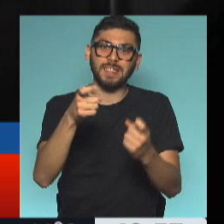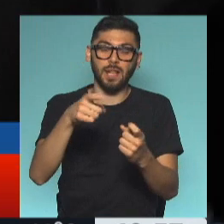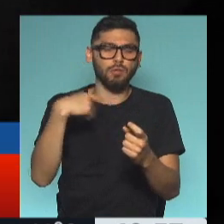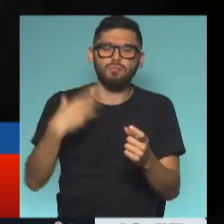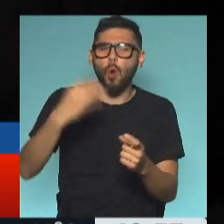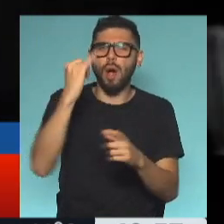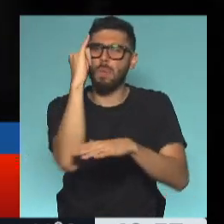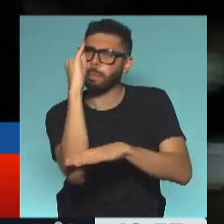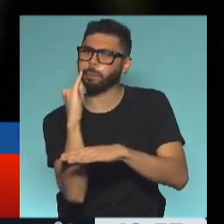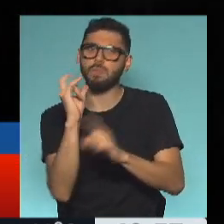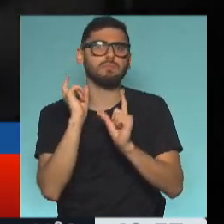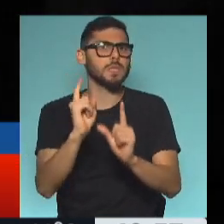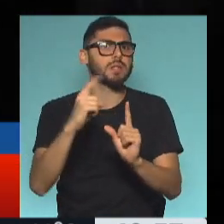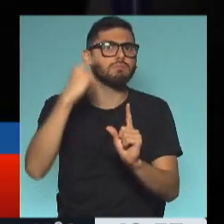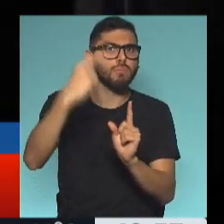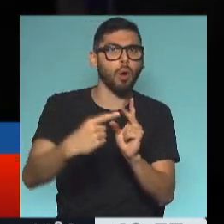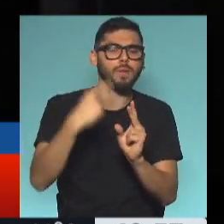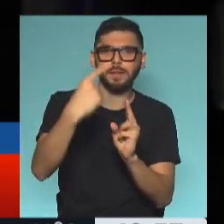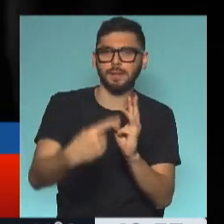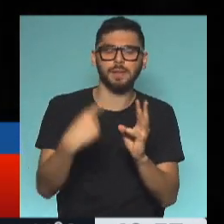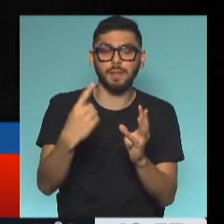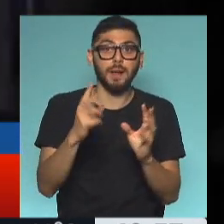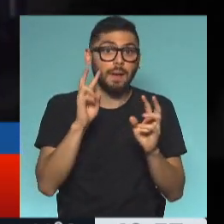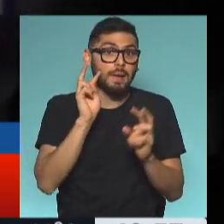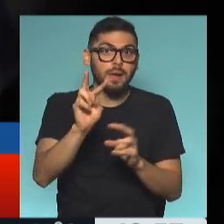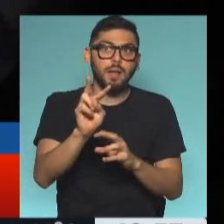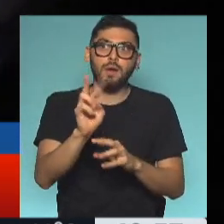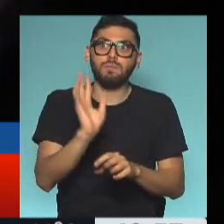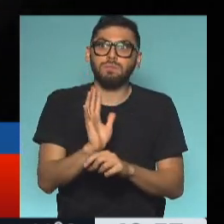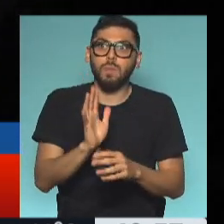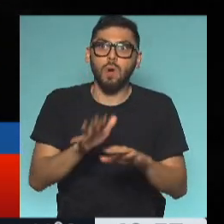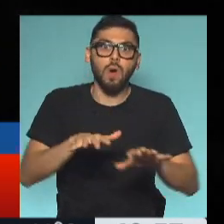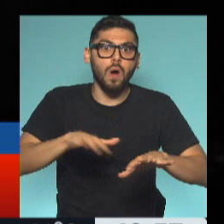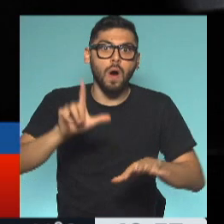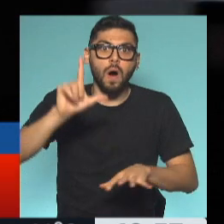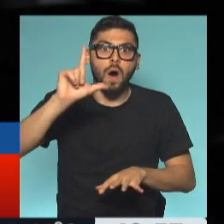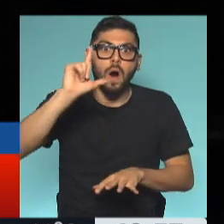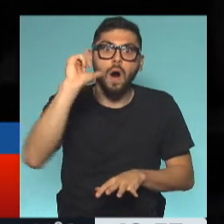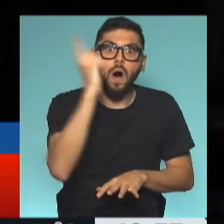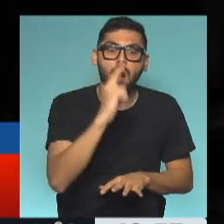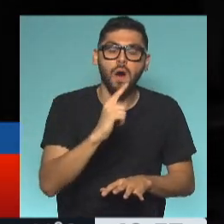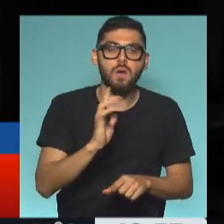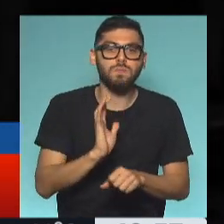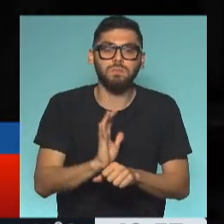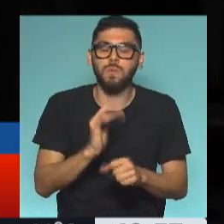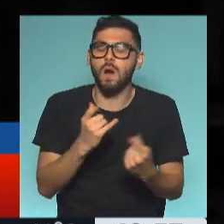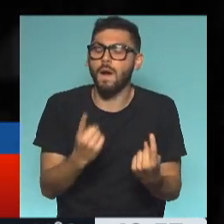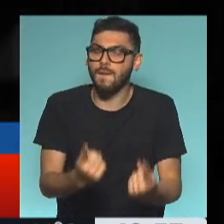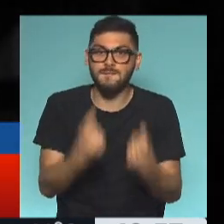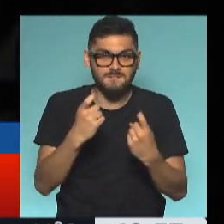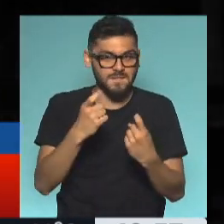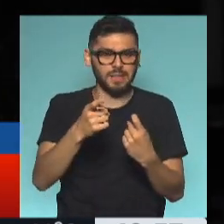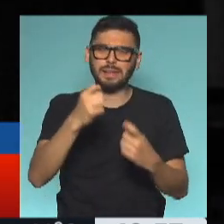imagen, todavía seguimos viendo como algo excepcional, como algo absolutamente necesario, como